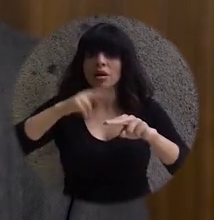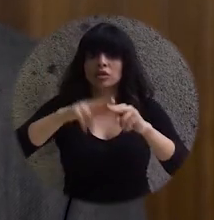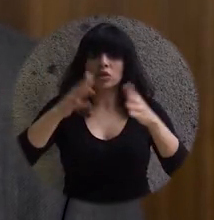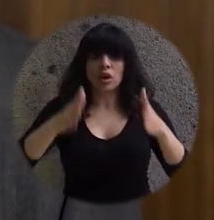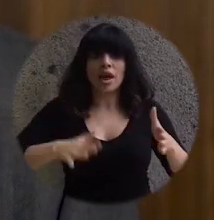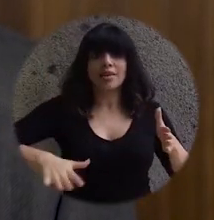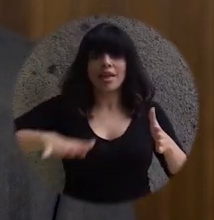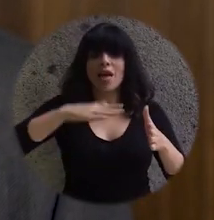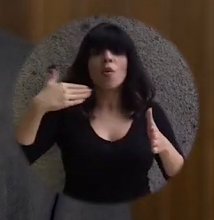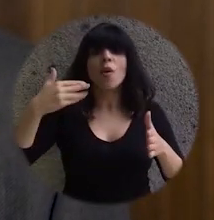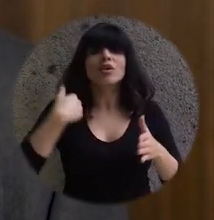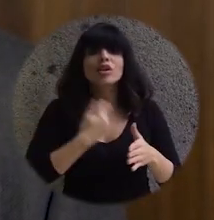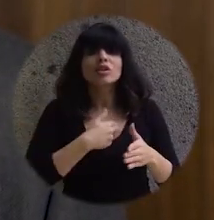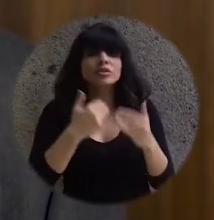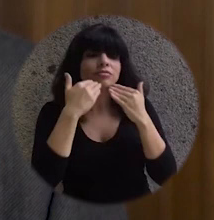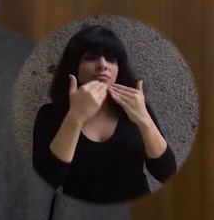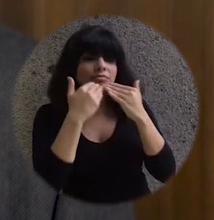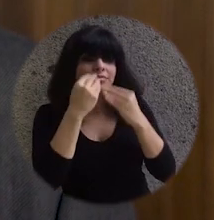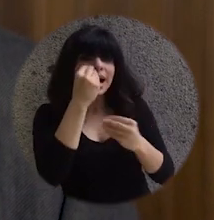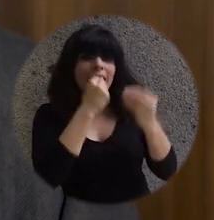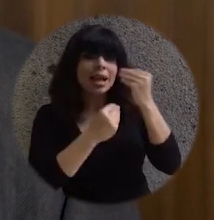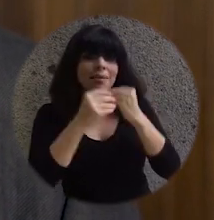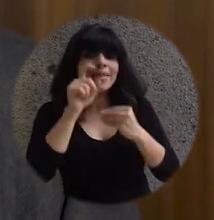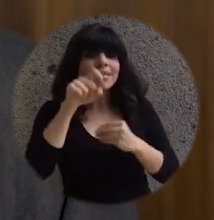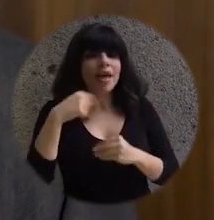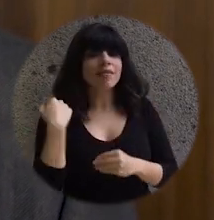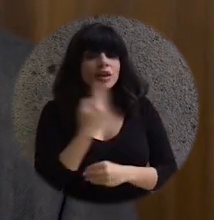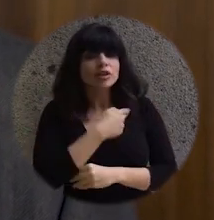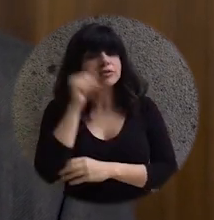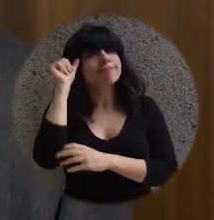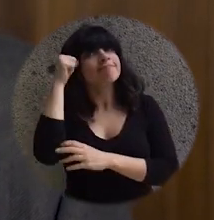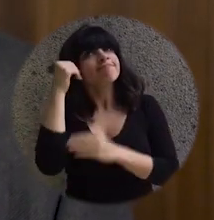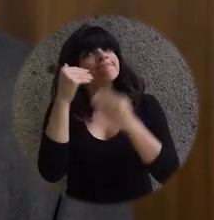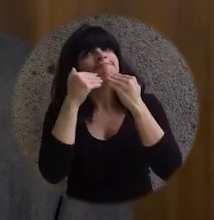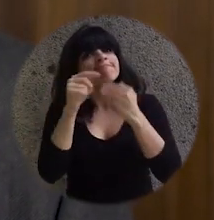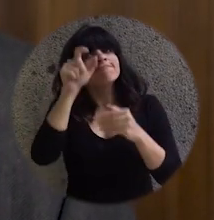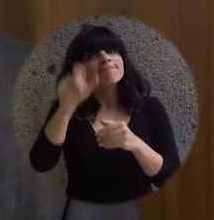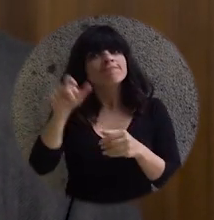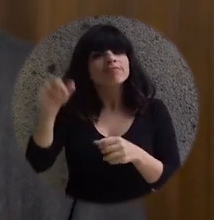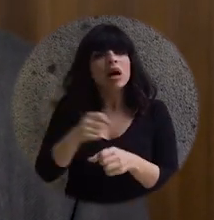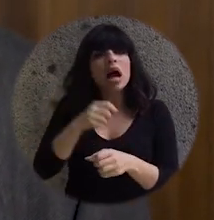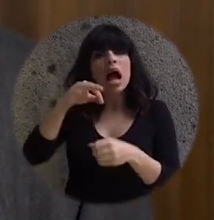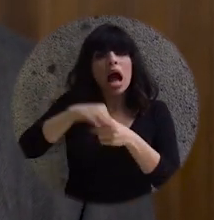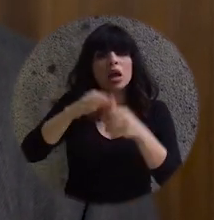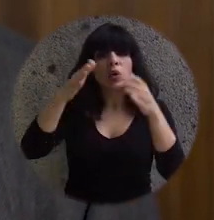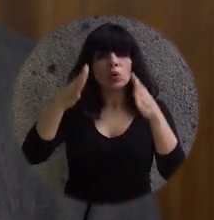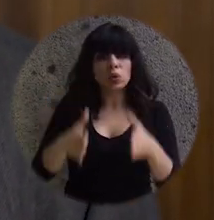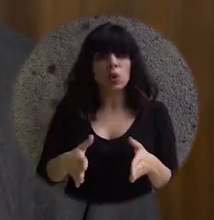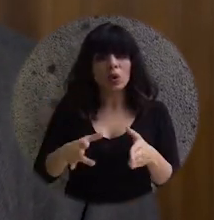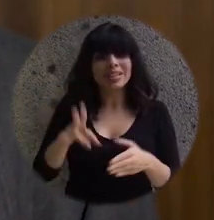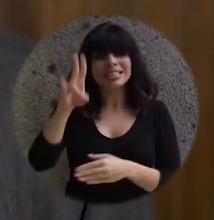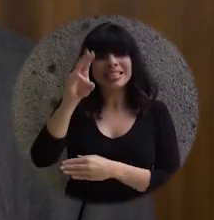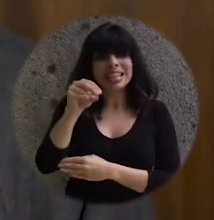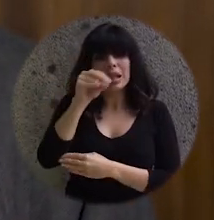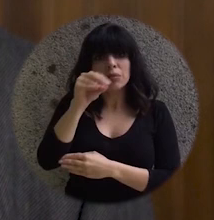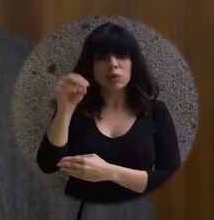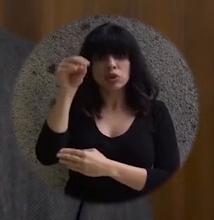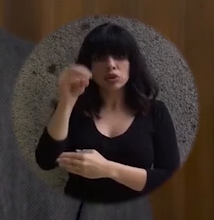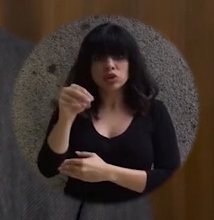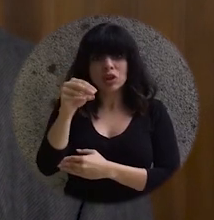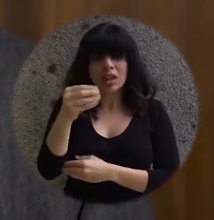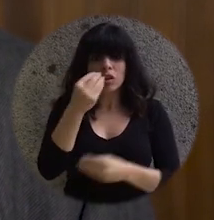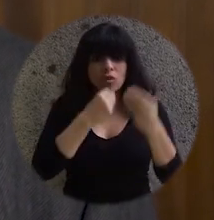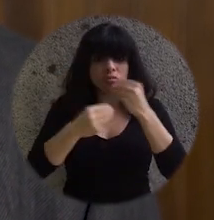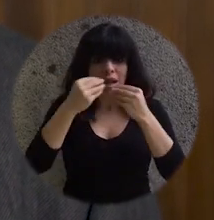eso, cuando agradecemos por nuestros alimentos, debemos recordar agradecer por los agricultores y agricultoras. 70% de nuestra canasta